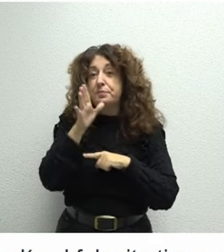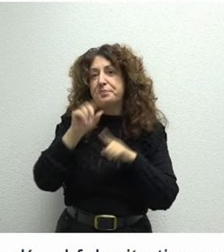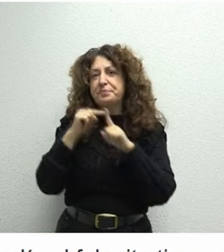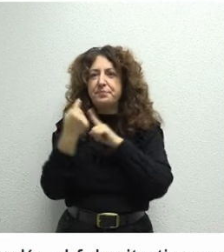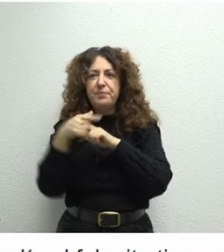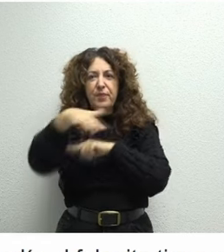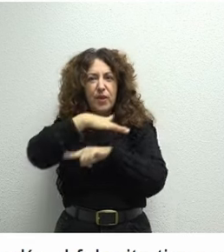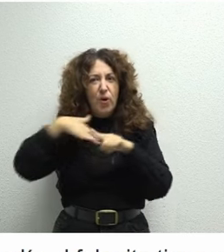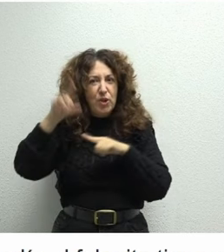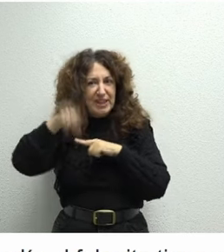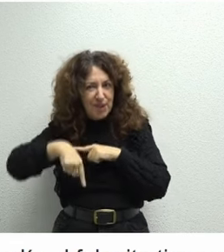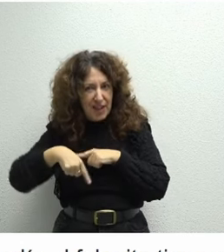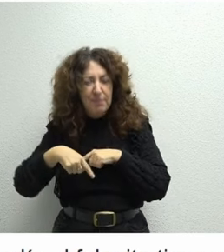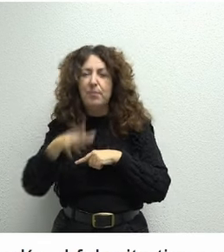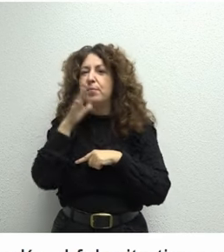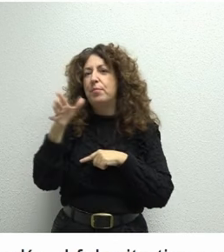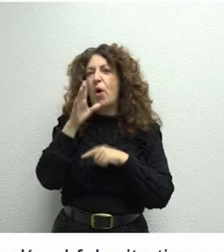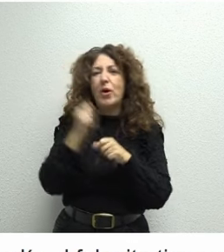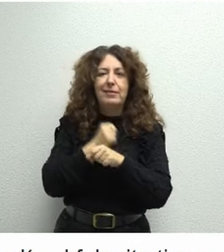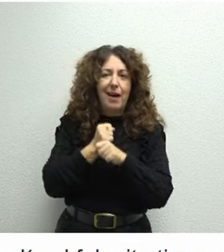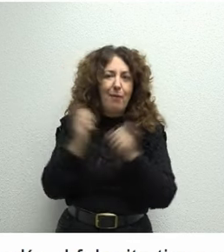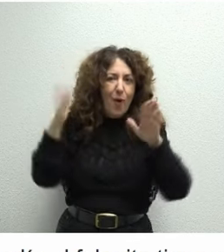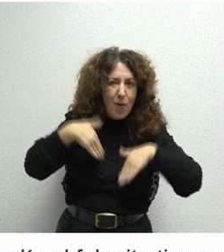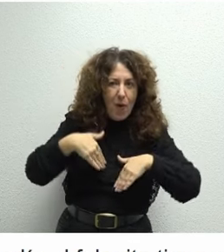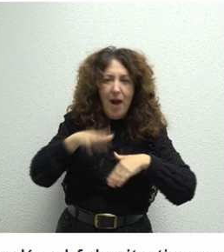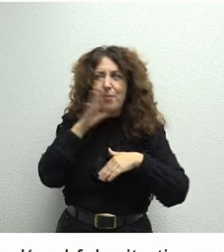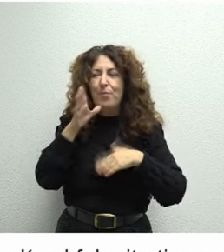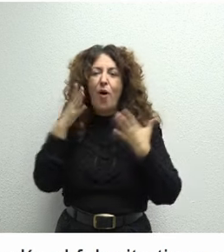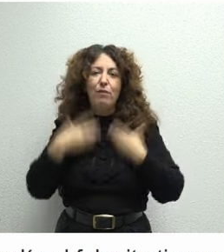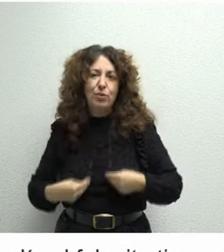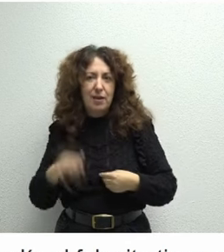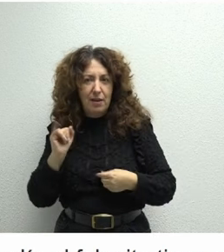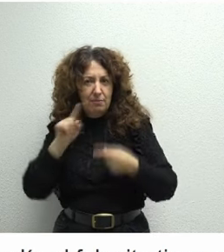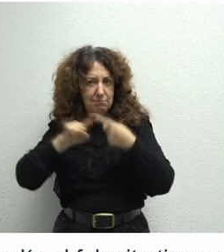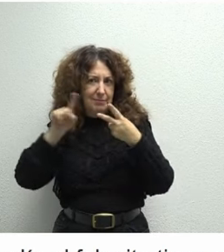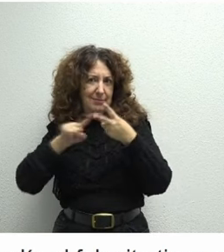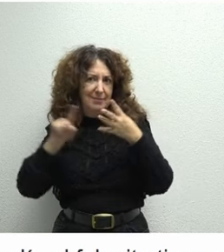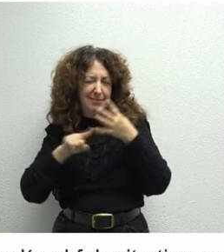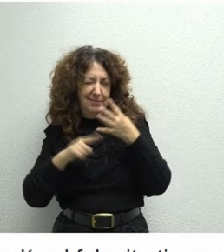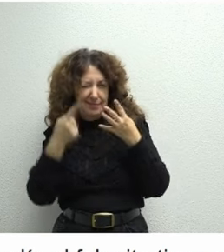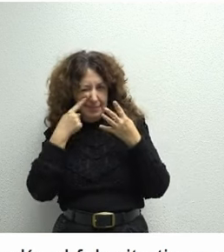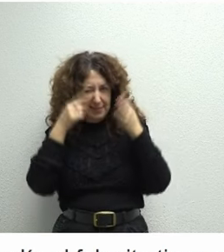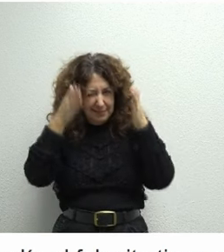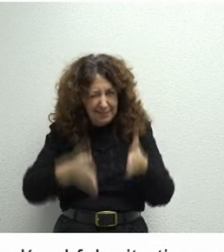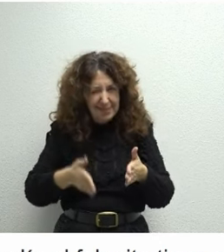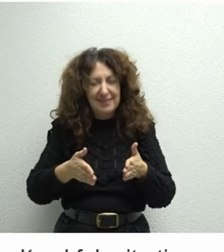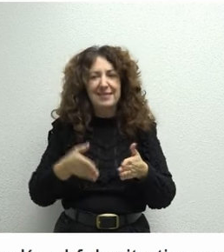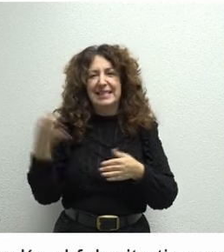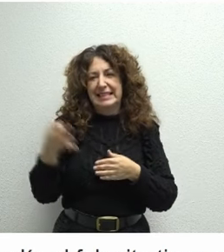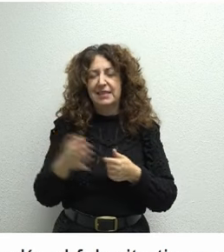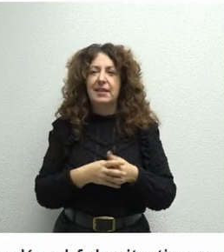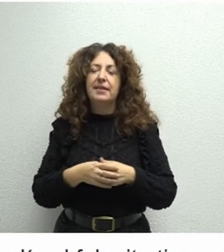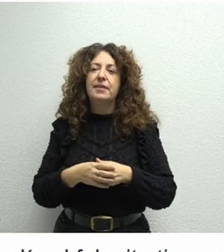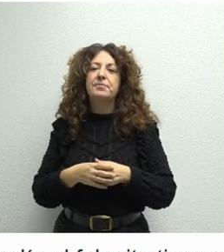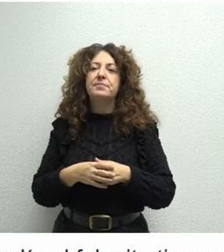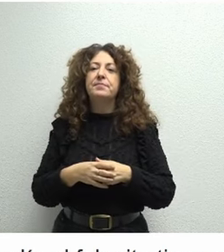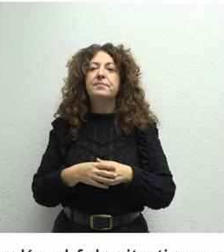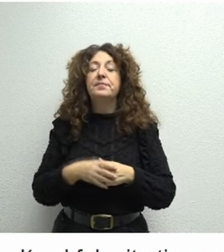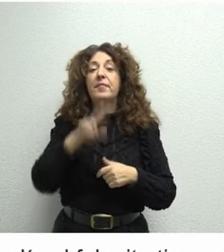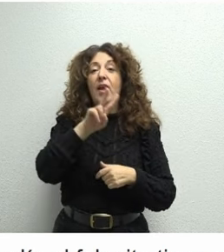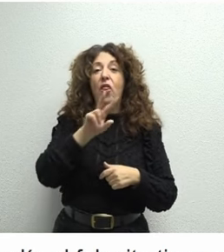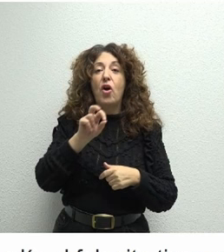contextuales quizás porque no tengo un trabajo quizás porque tengo una frustración no un poco Ahí empezamos a lanzar en el año